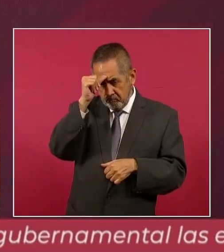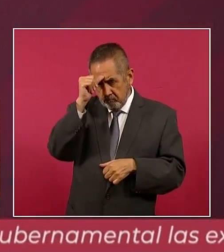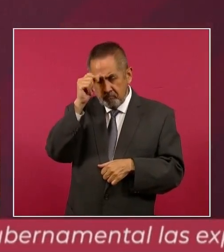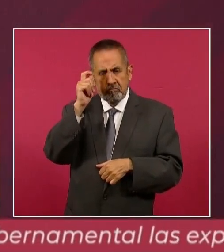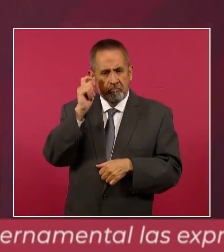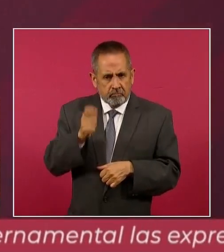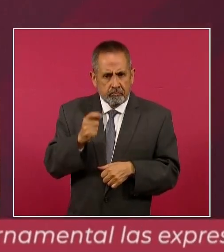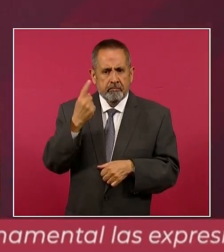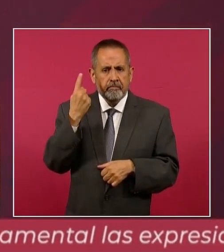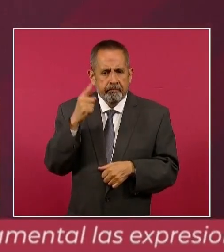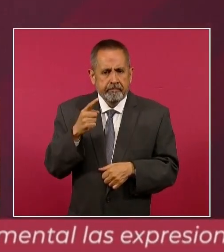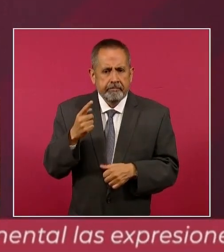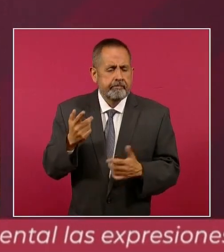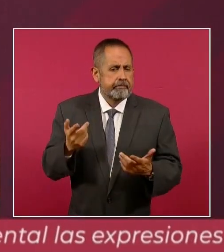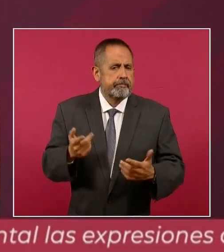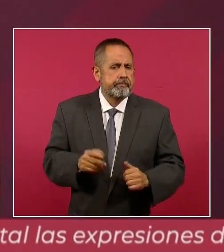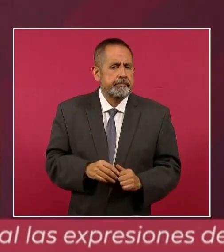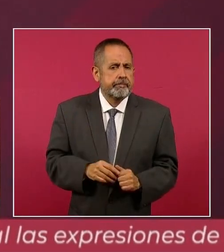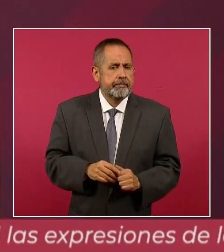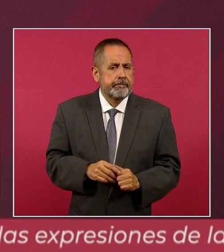para